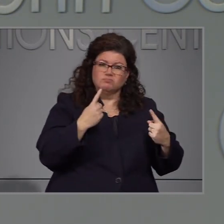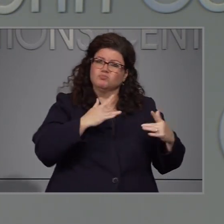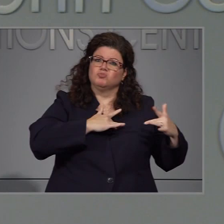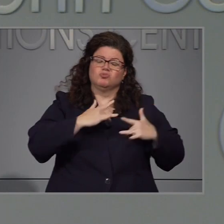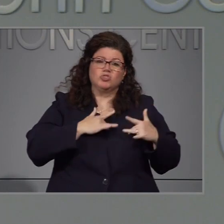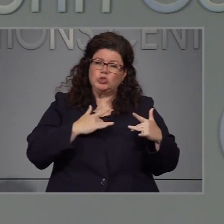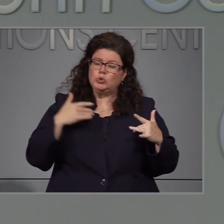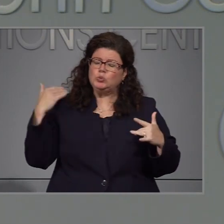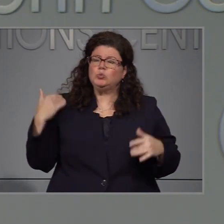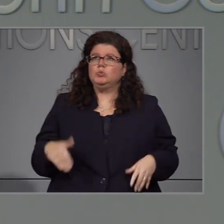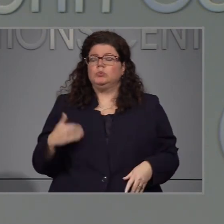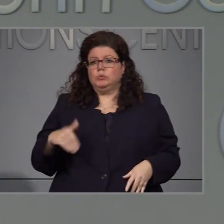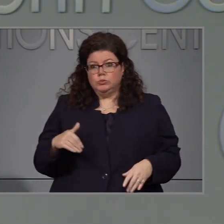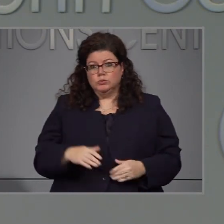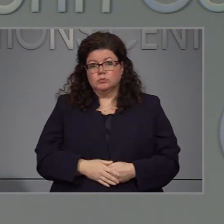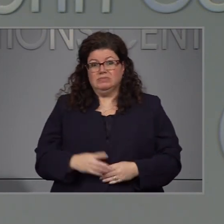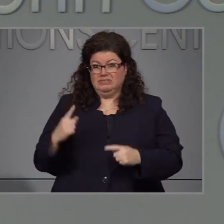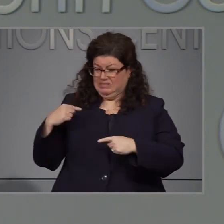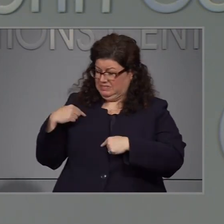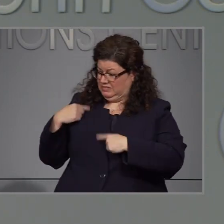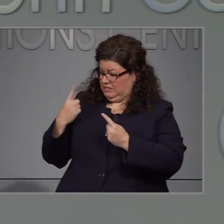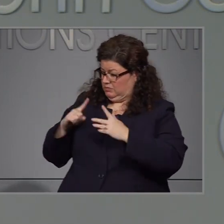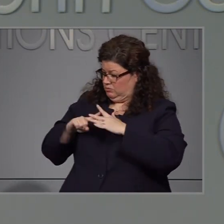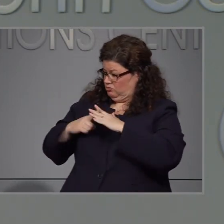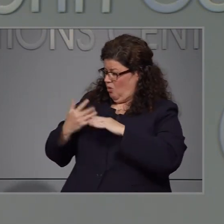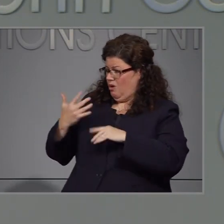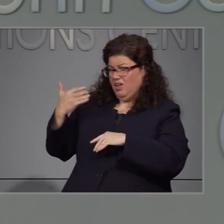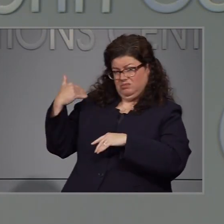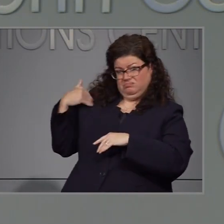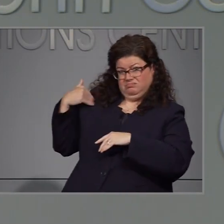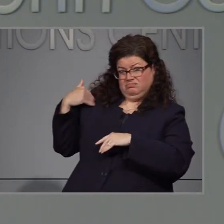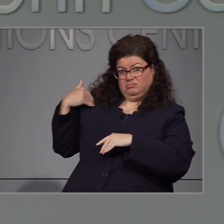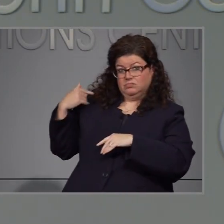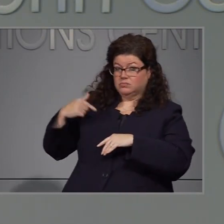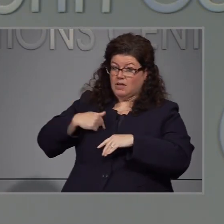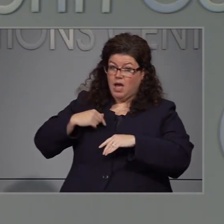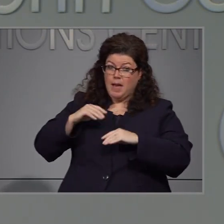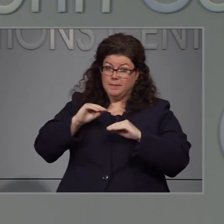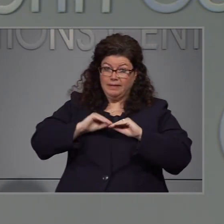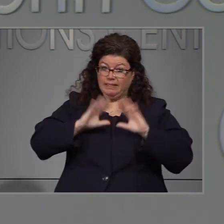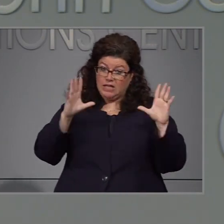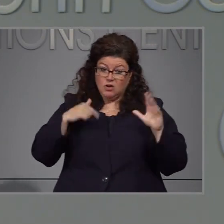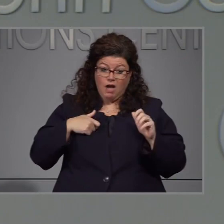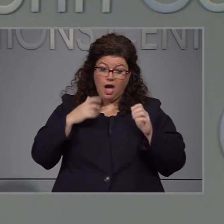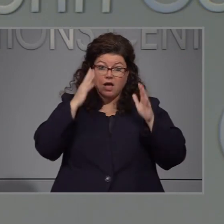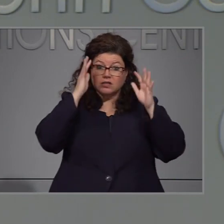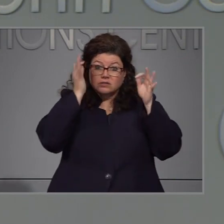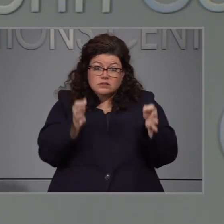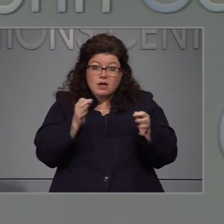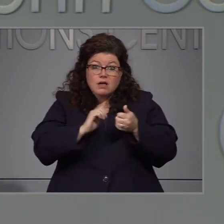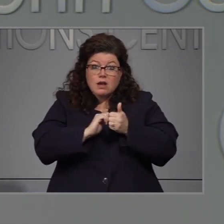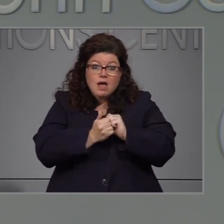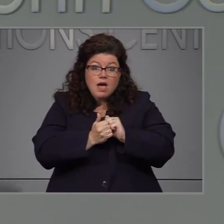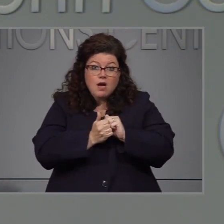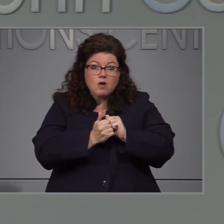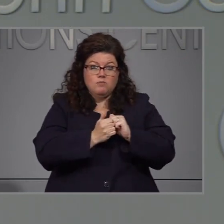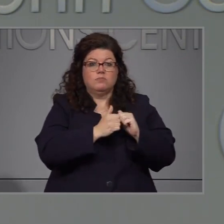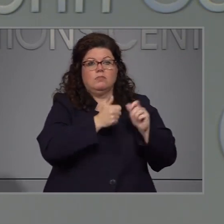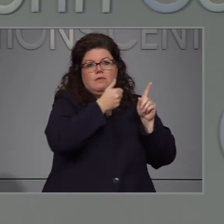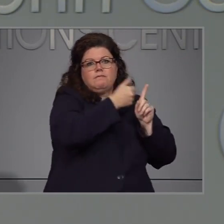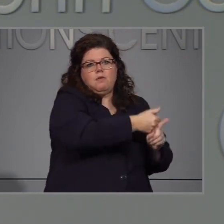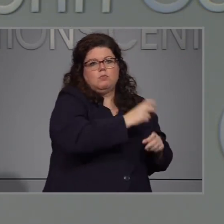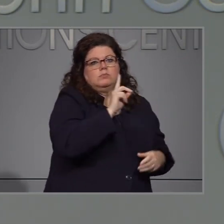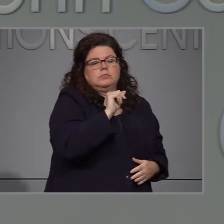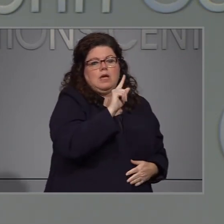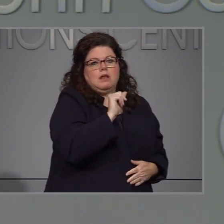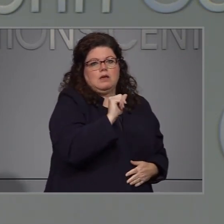semanas, mi inquietud aumenta. Desde el inicio de esta pandemia, yo claramente he dicho que la información científica y los